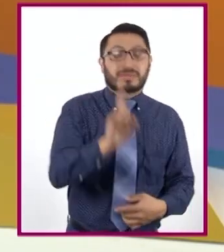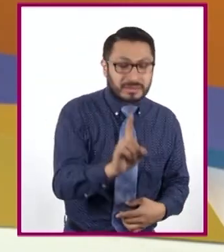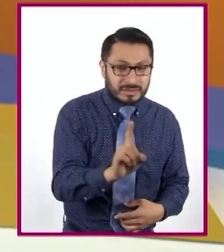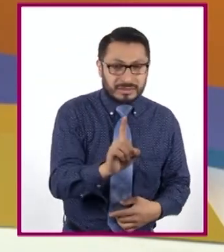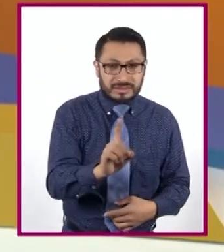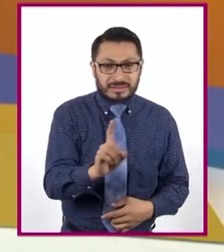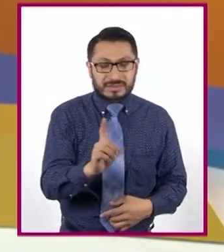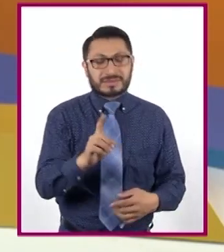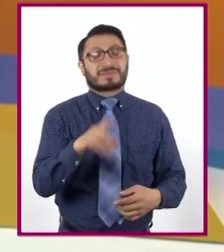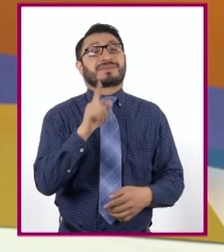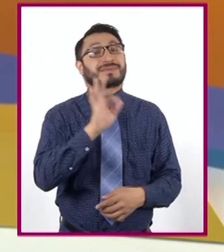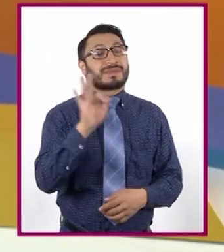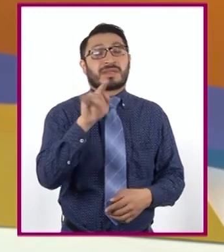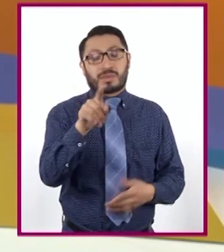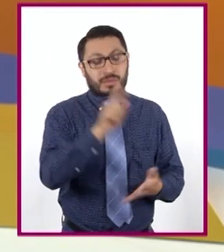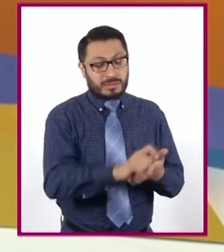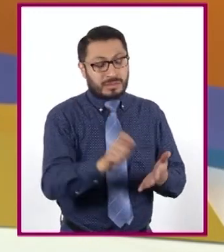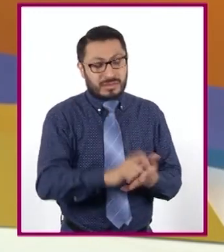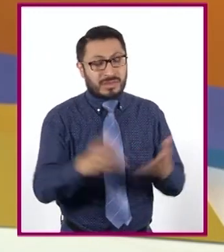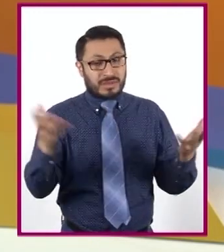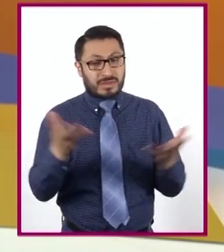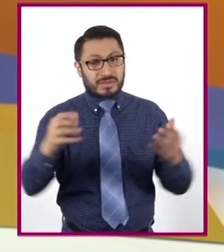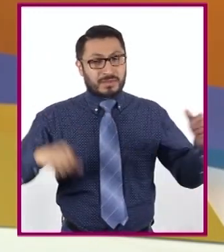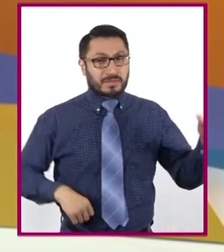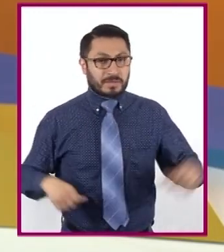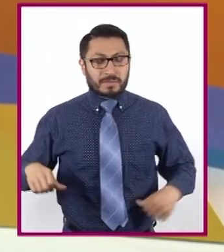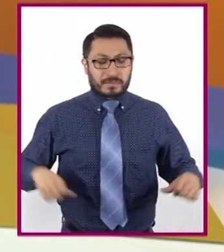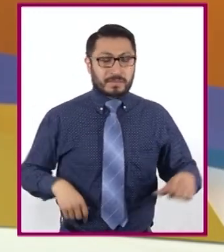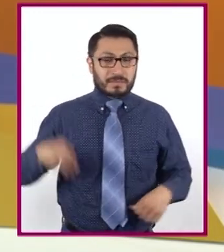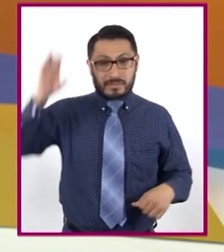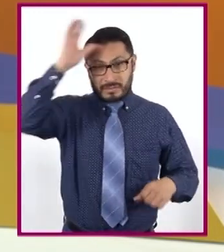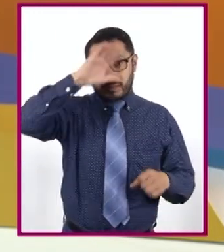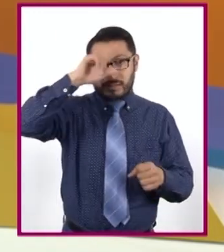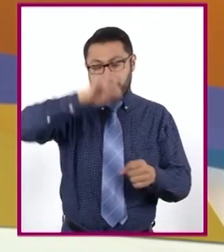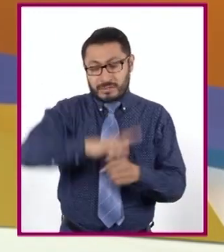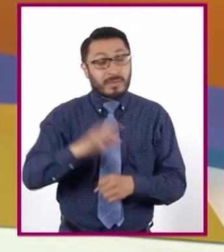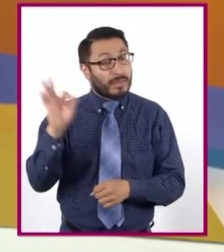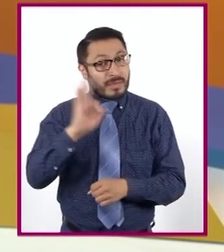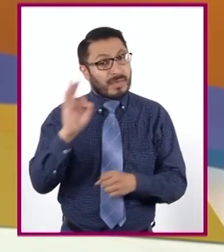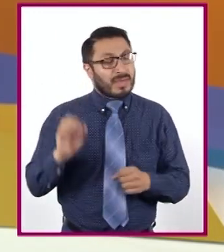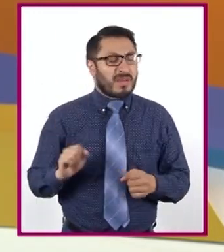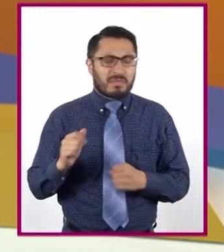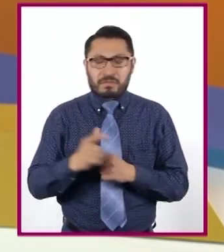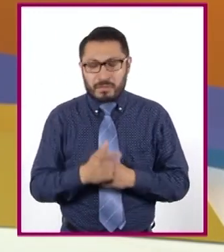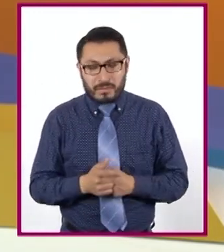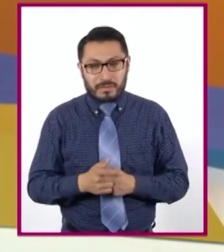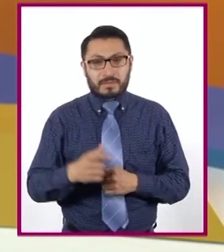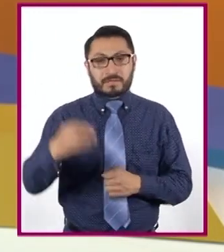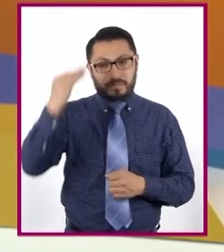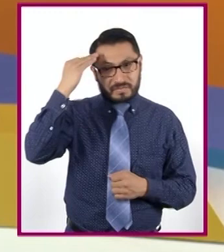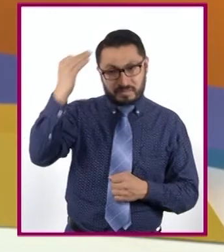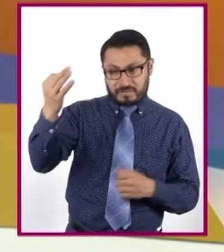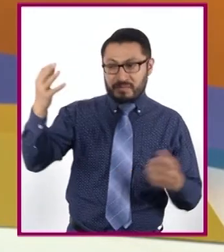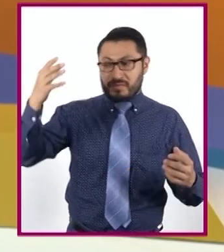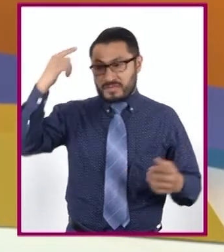hubieran anotado en sus propuestas realizar actividades culturales, tal vez una condición sería tener tiempo para